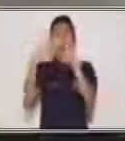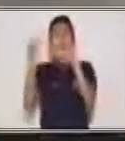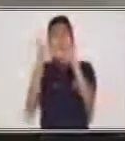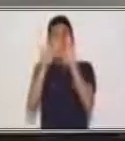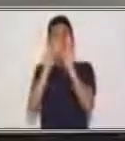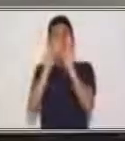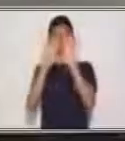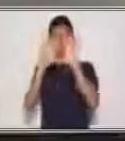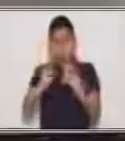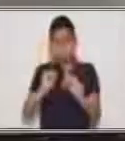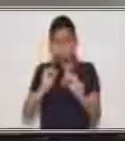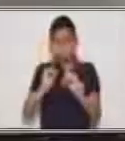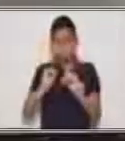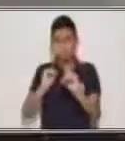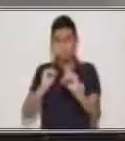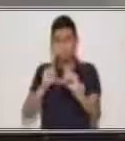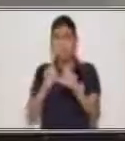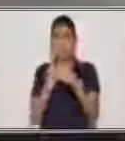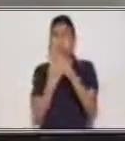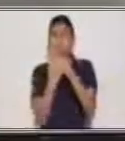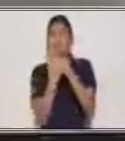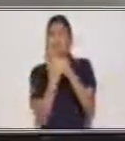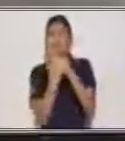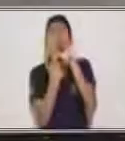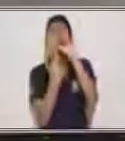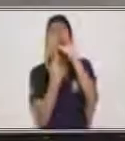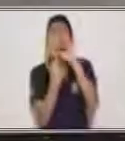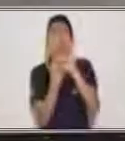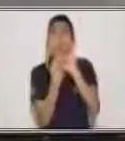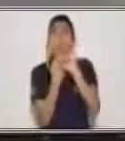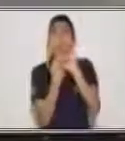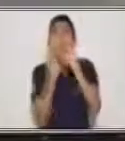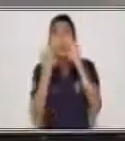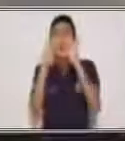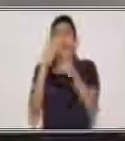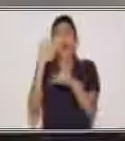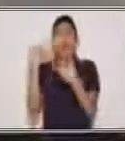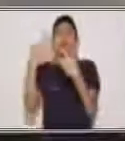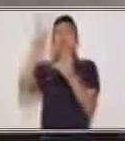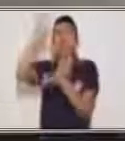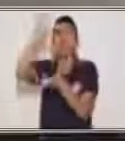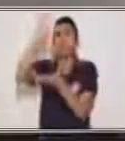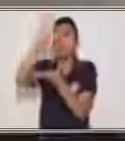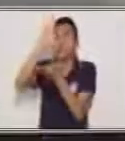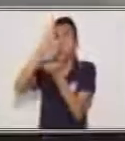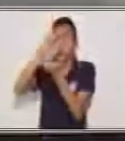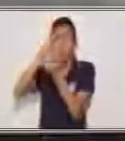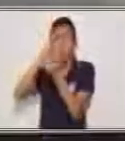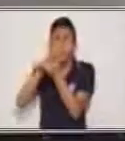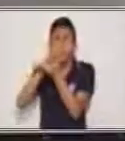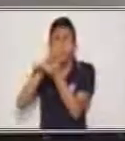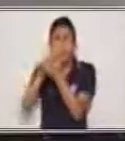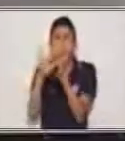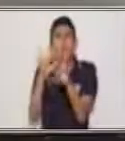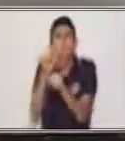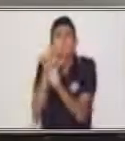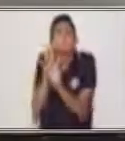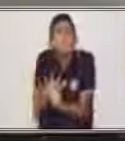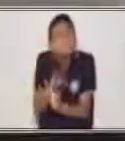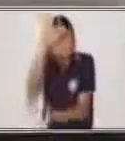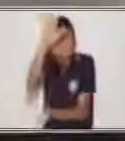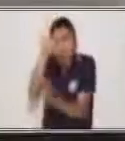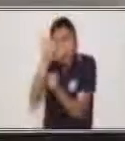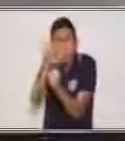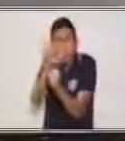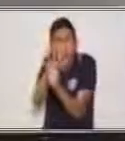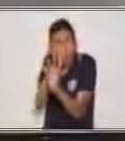vaso. Cuando se apaga la vela, desciende la temperatura y a su vez crea presión. Por